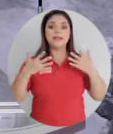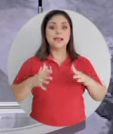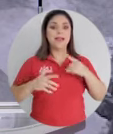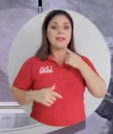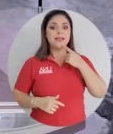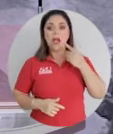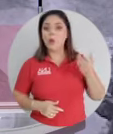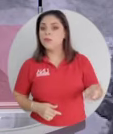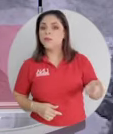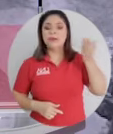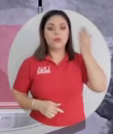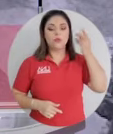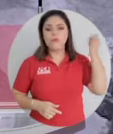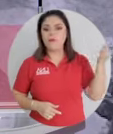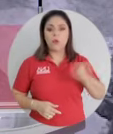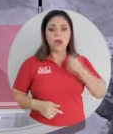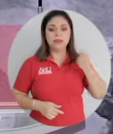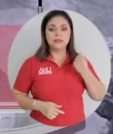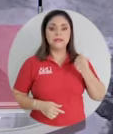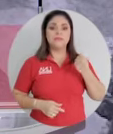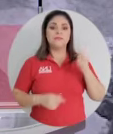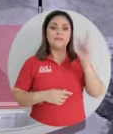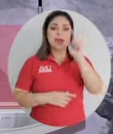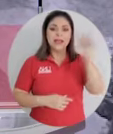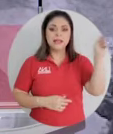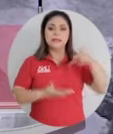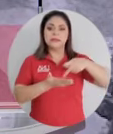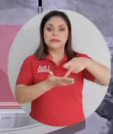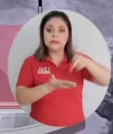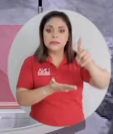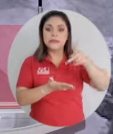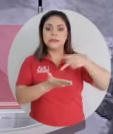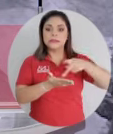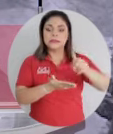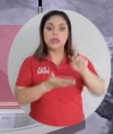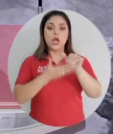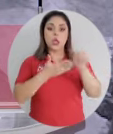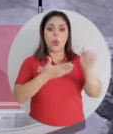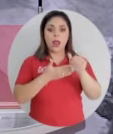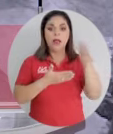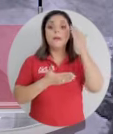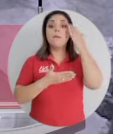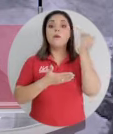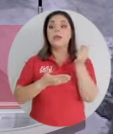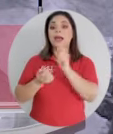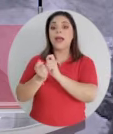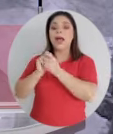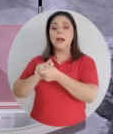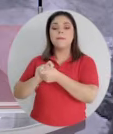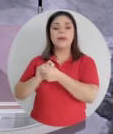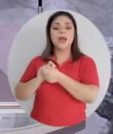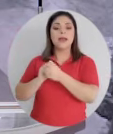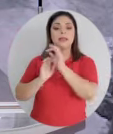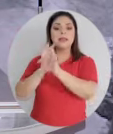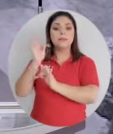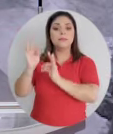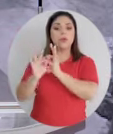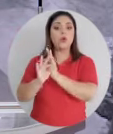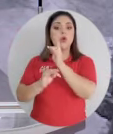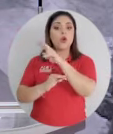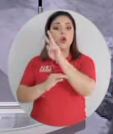aumentos increíbles en las mensualidades, ¿verdad? De los préstamos en dólares, porque el tipo de cambio, aunque parece